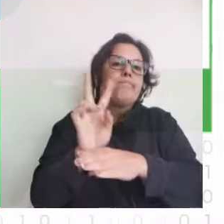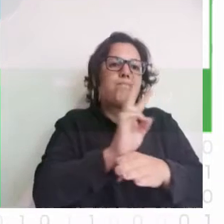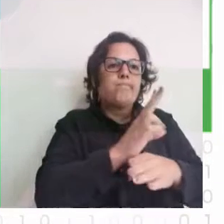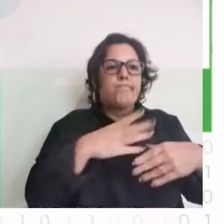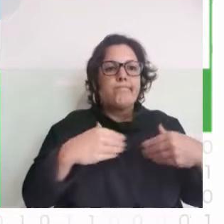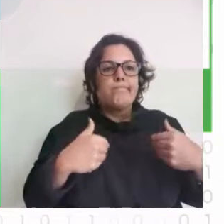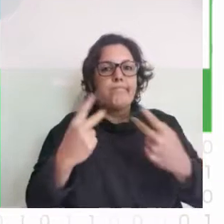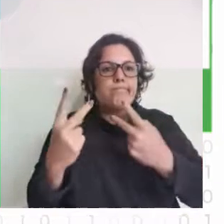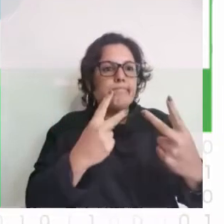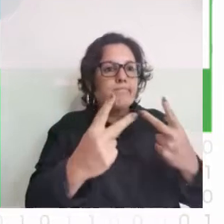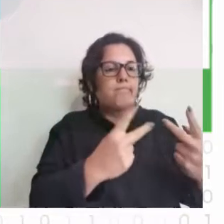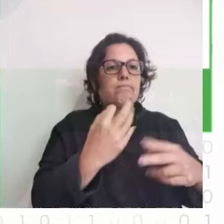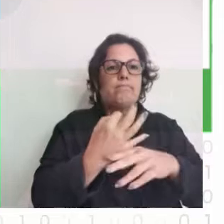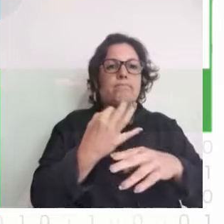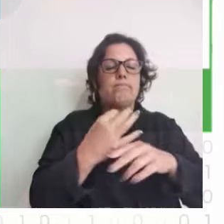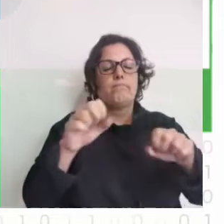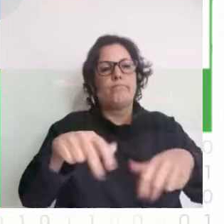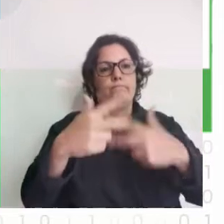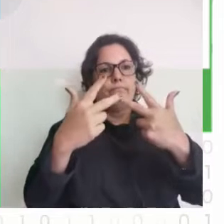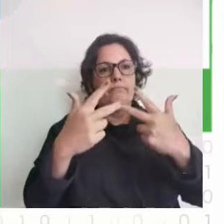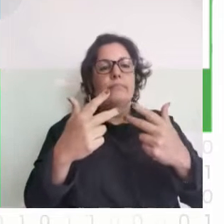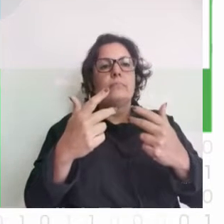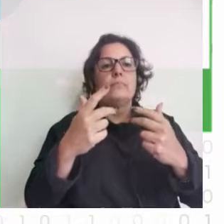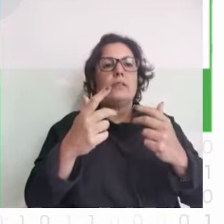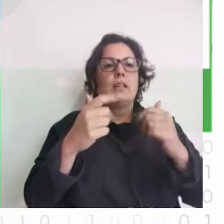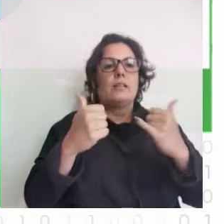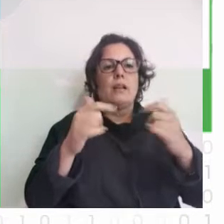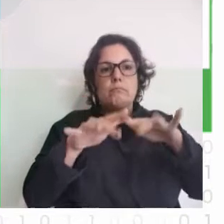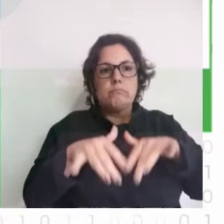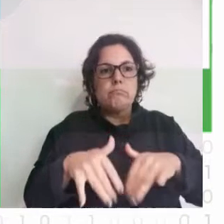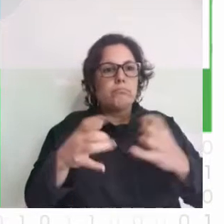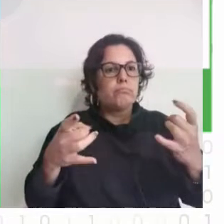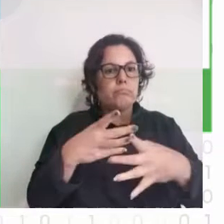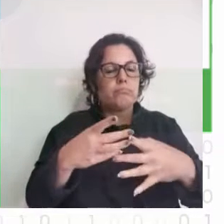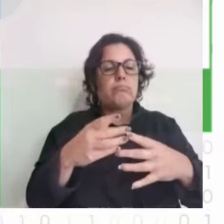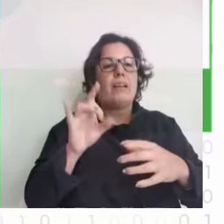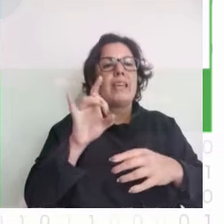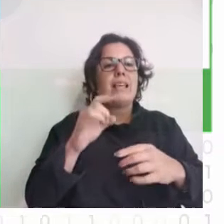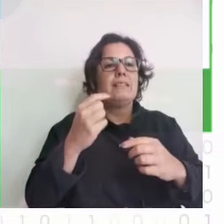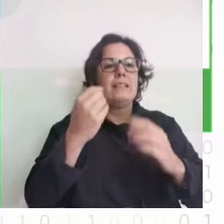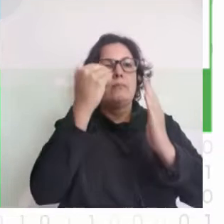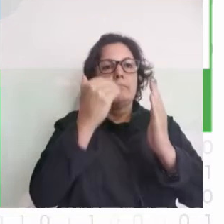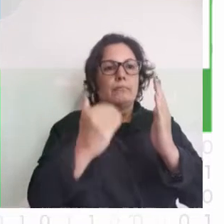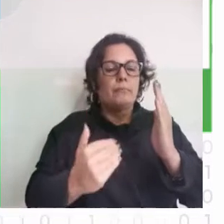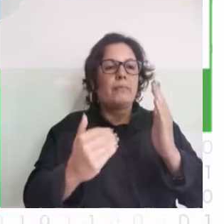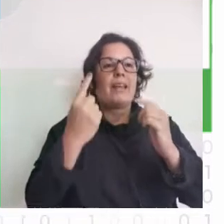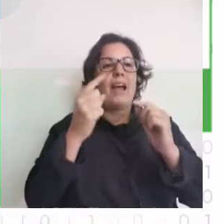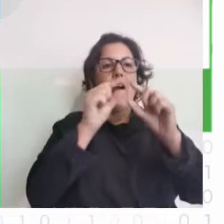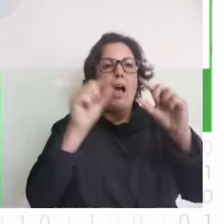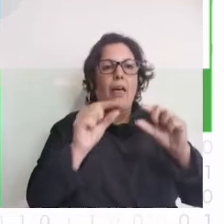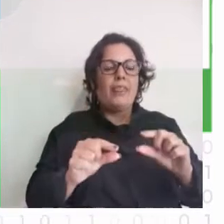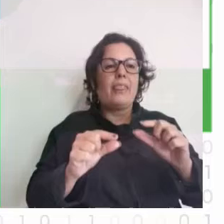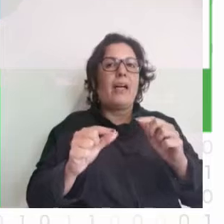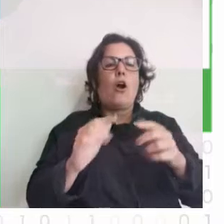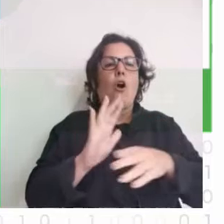observan estas clases por videoconferencia y registran una pauta estandarizada que tiene 15 indicadores, en cual cada indicador tiene un recorrido